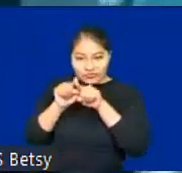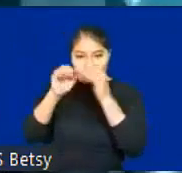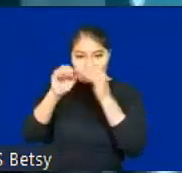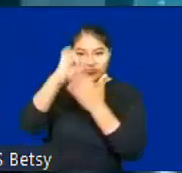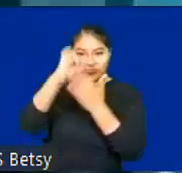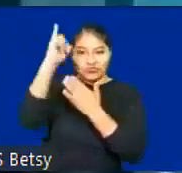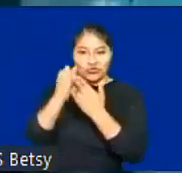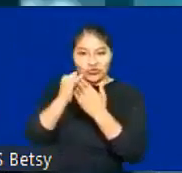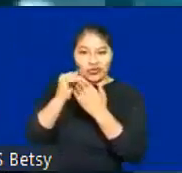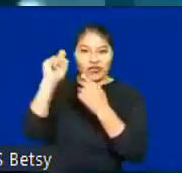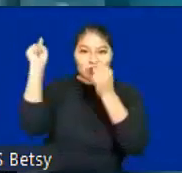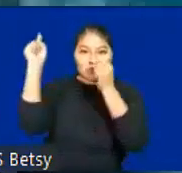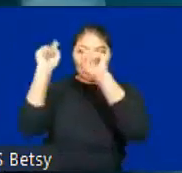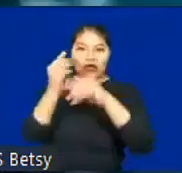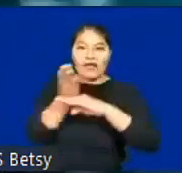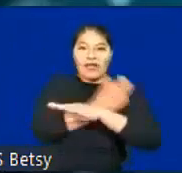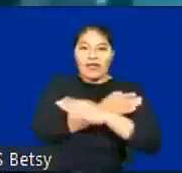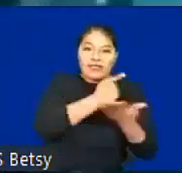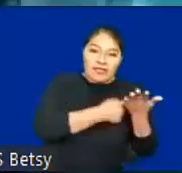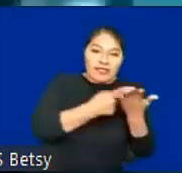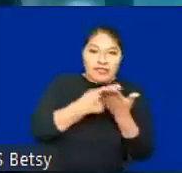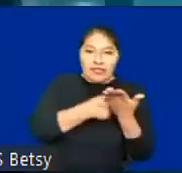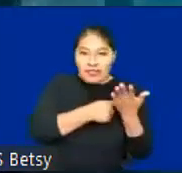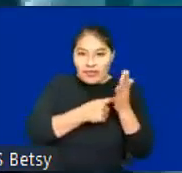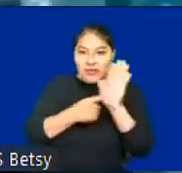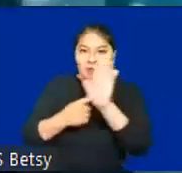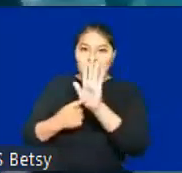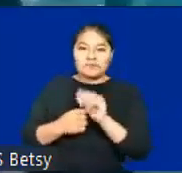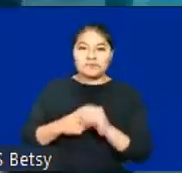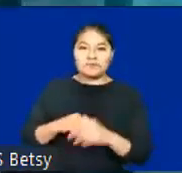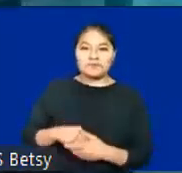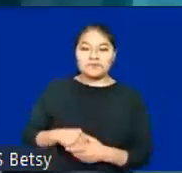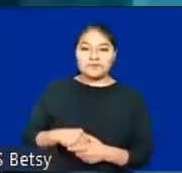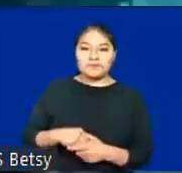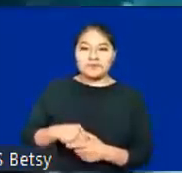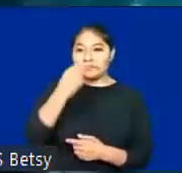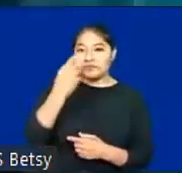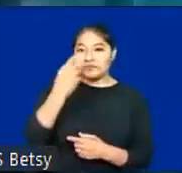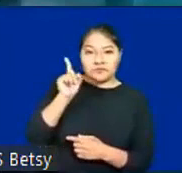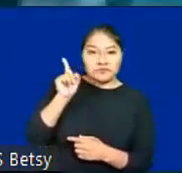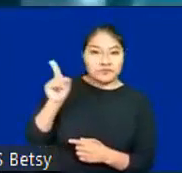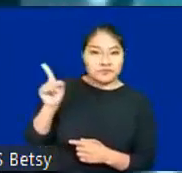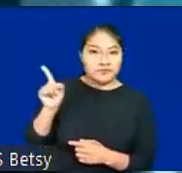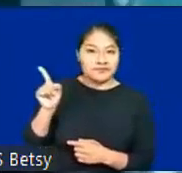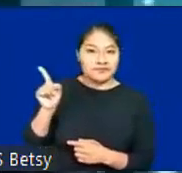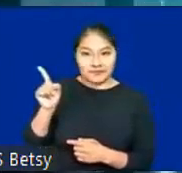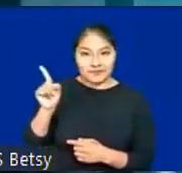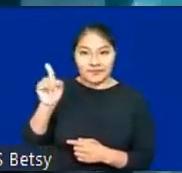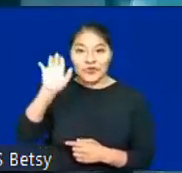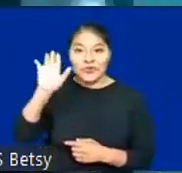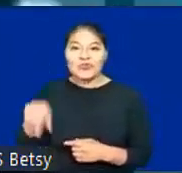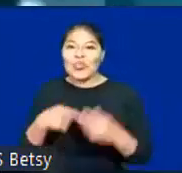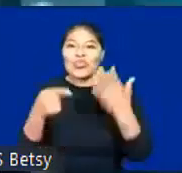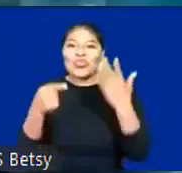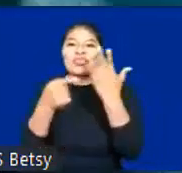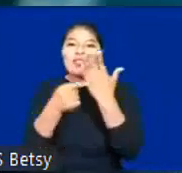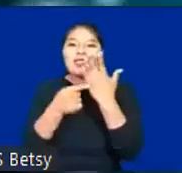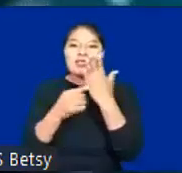de este portafolio de proyectos, ¿no? Como ven, desde el punto de vista de la tecnología, nosotros tenemos una serie de capas,